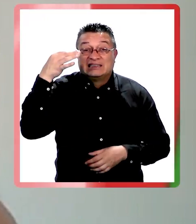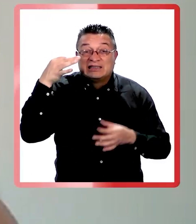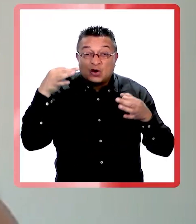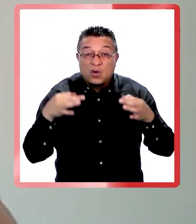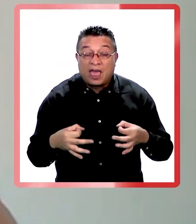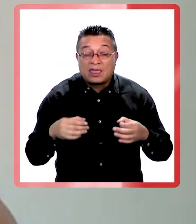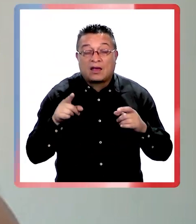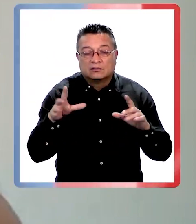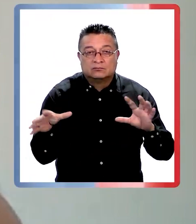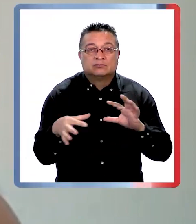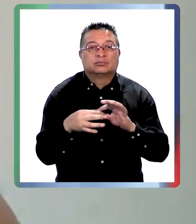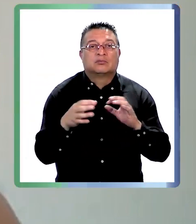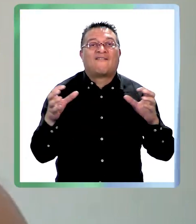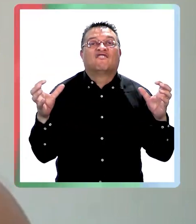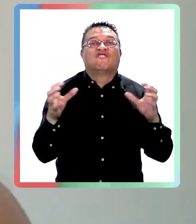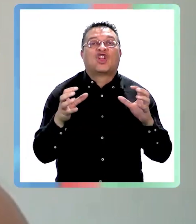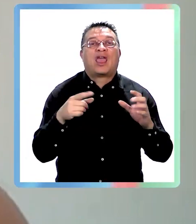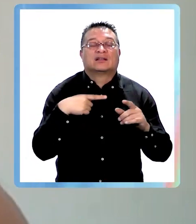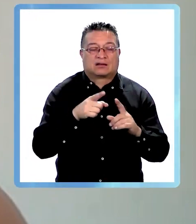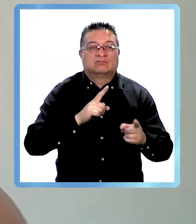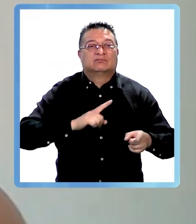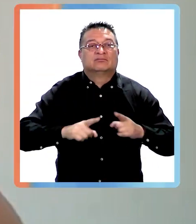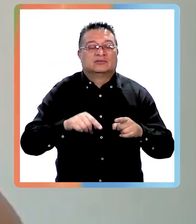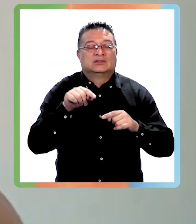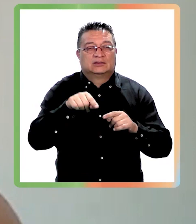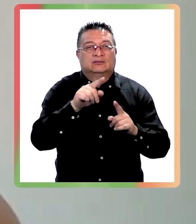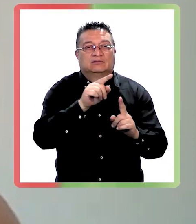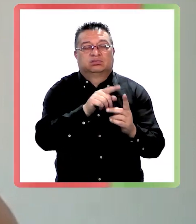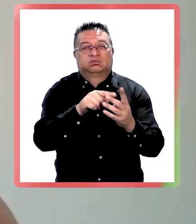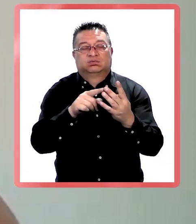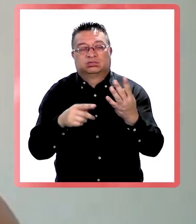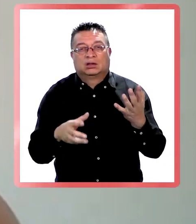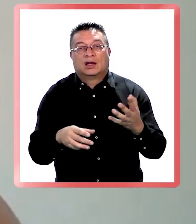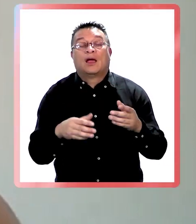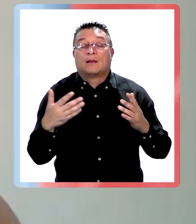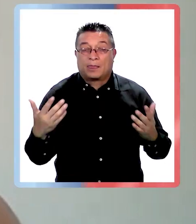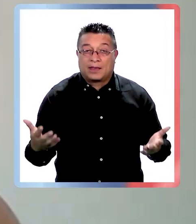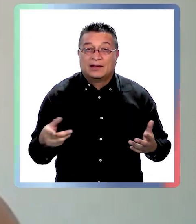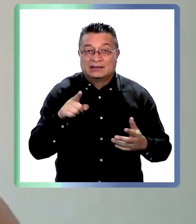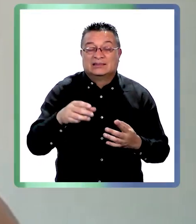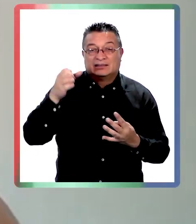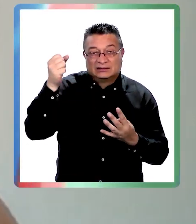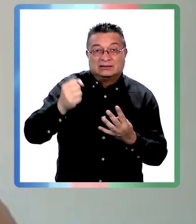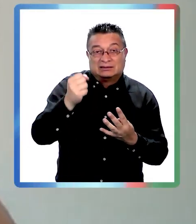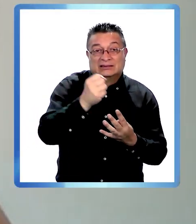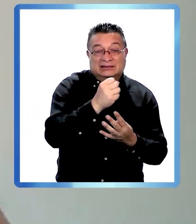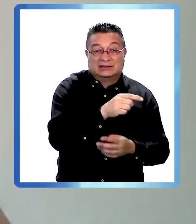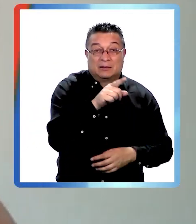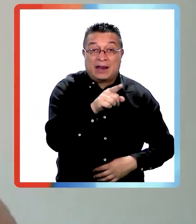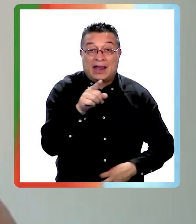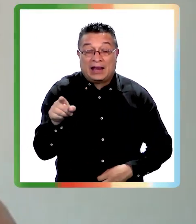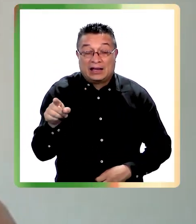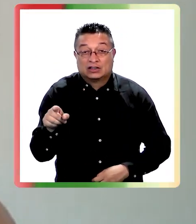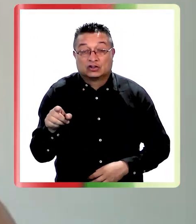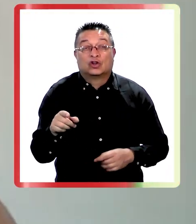inseguridad tiene que ver con la violencia también en la administración de los casos, ¿ya? O sea, estos crímenes